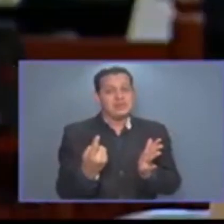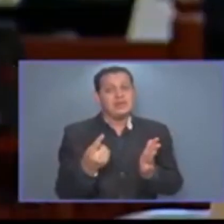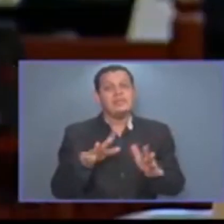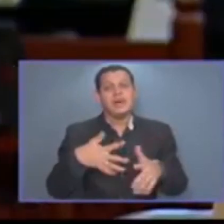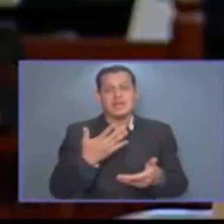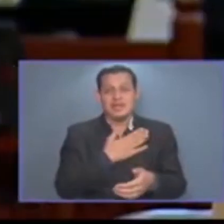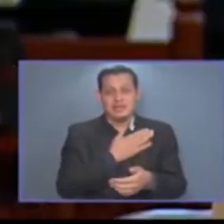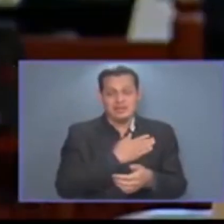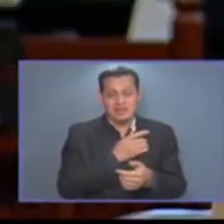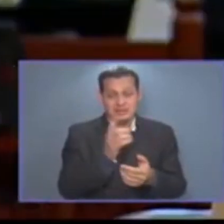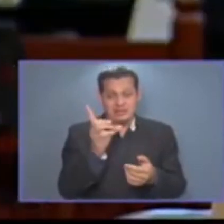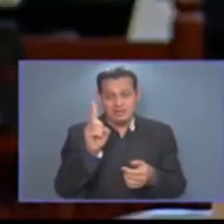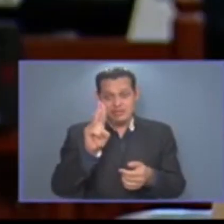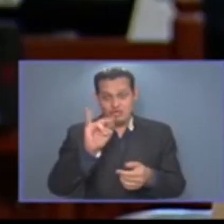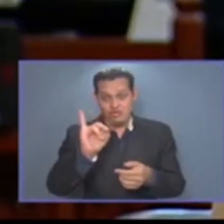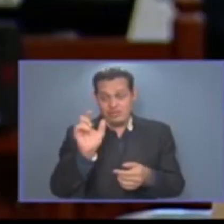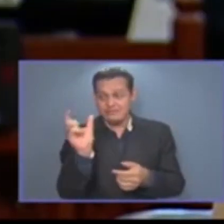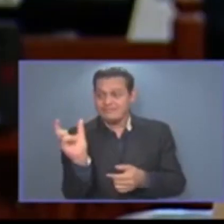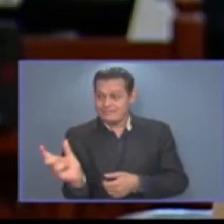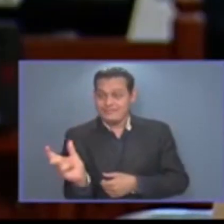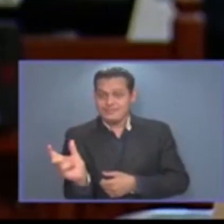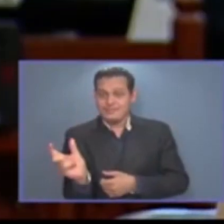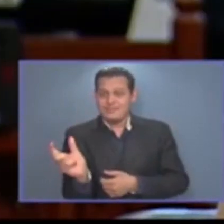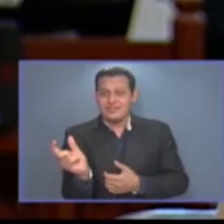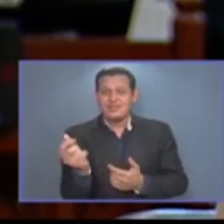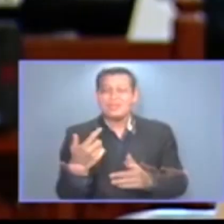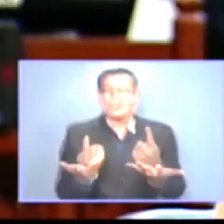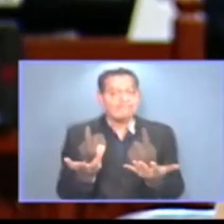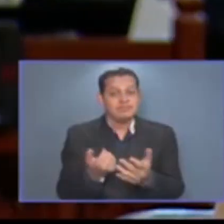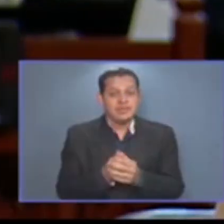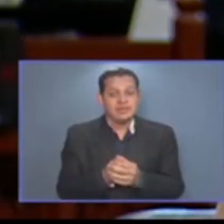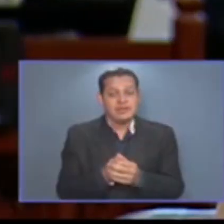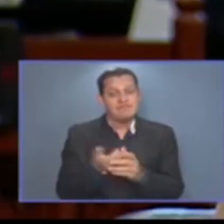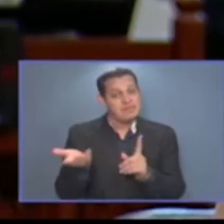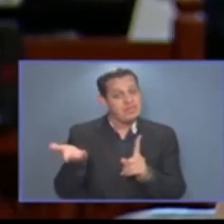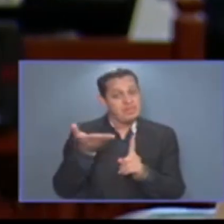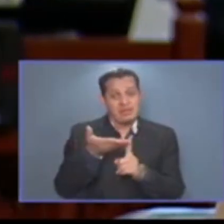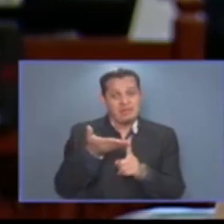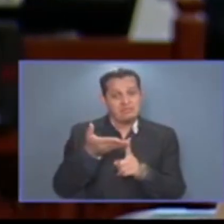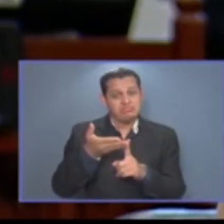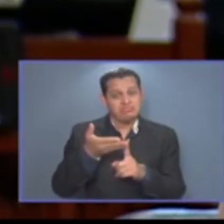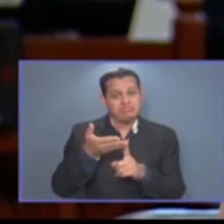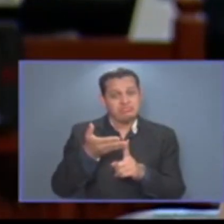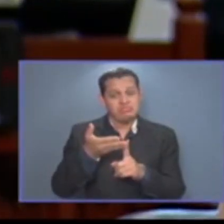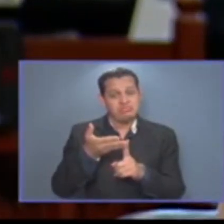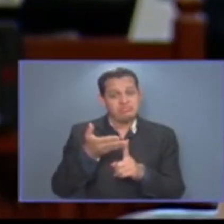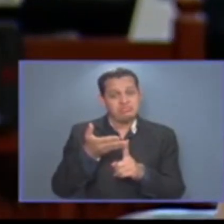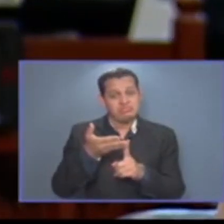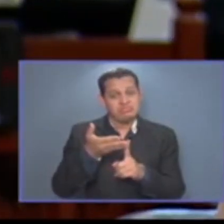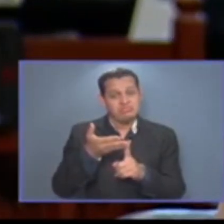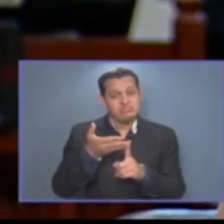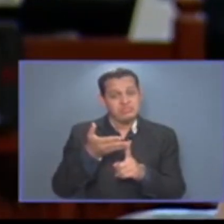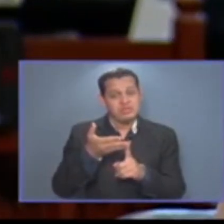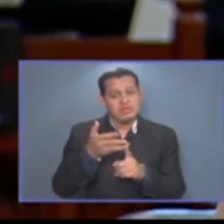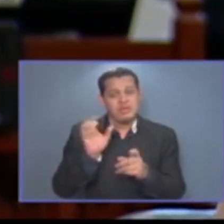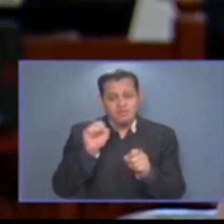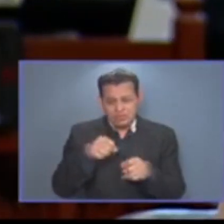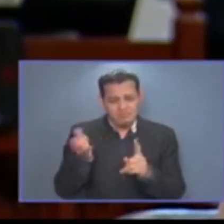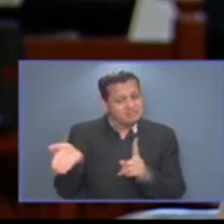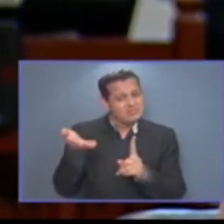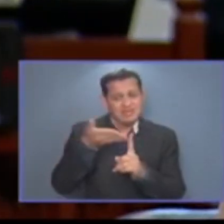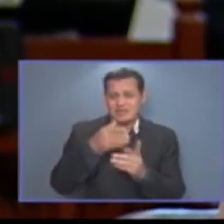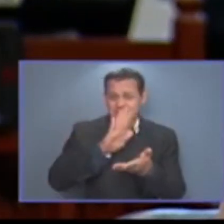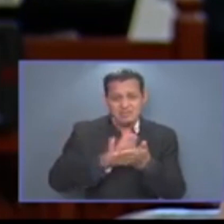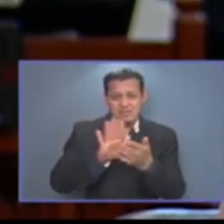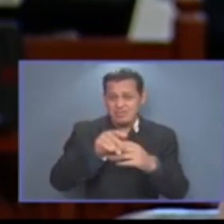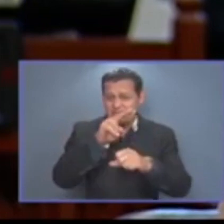para obtener su documento único de identidad, ¿qué costaba? Darles la potestad que ellos puedan pagar una cantidad que para